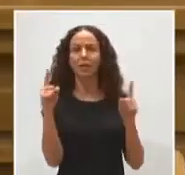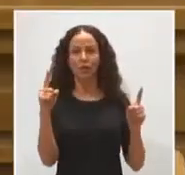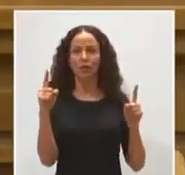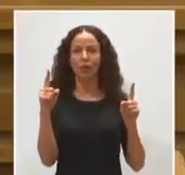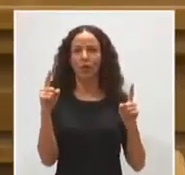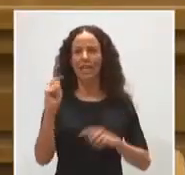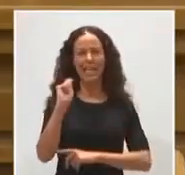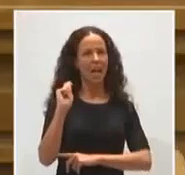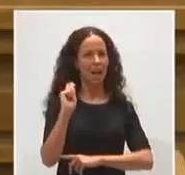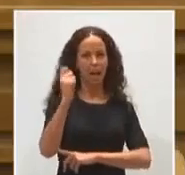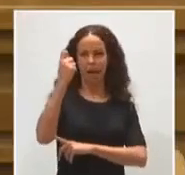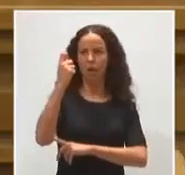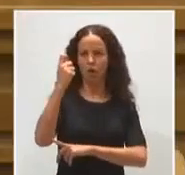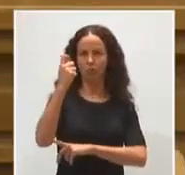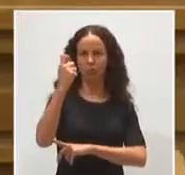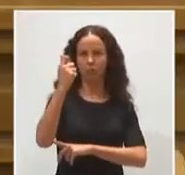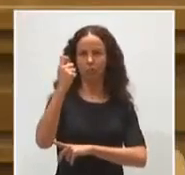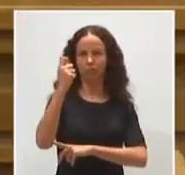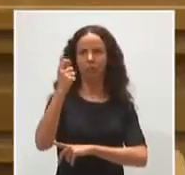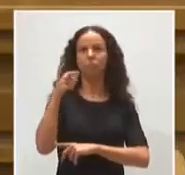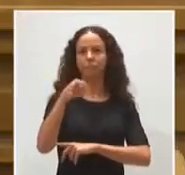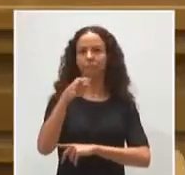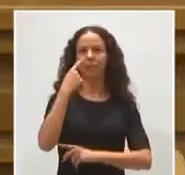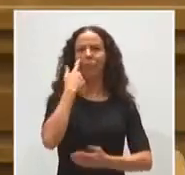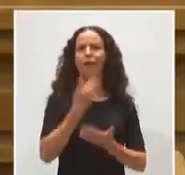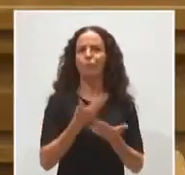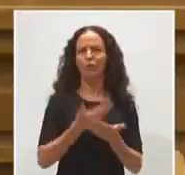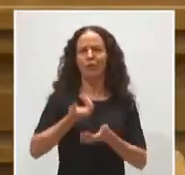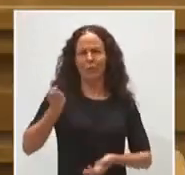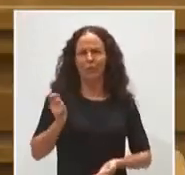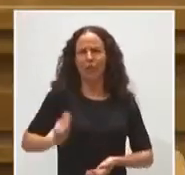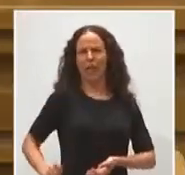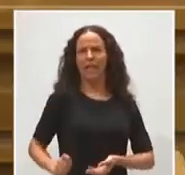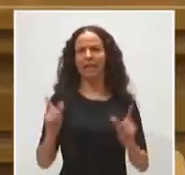récord en todos los sentidos lo cual pone de manifiesto también su profesionalidad